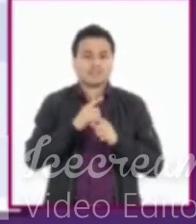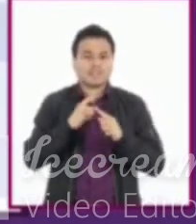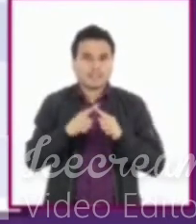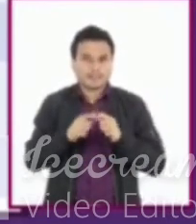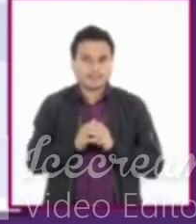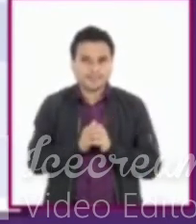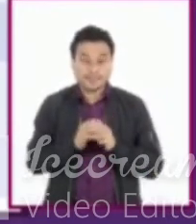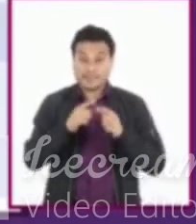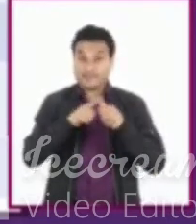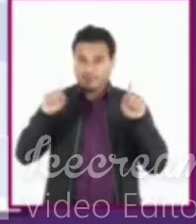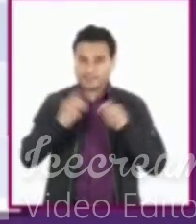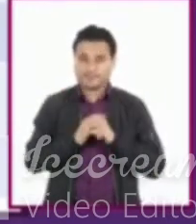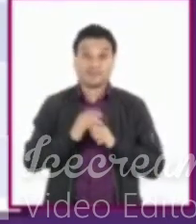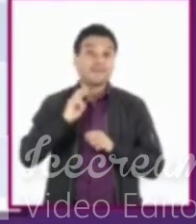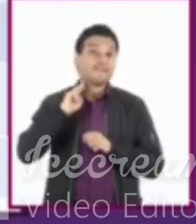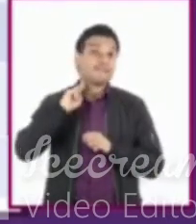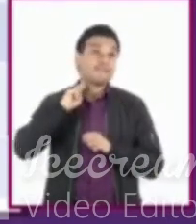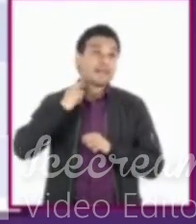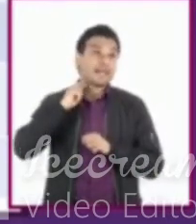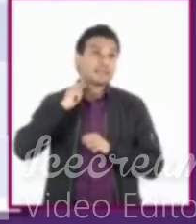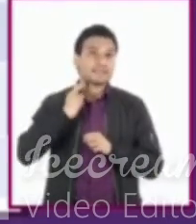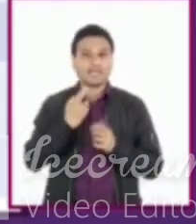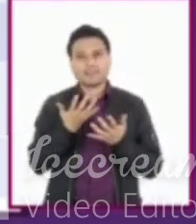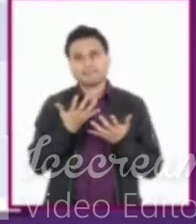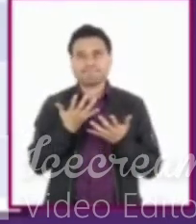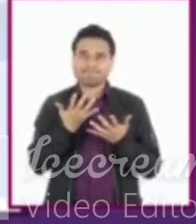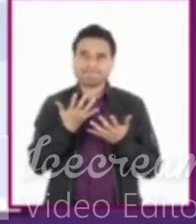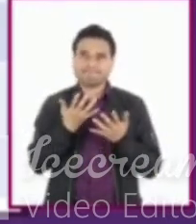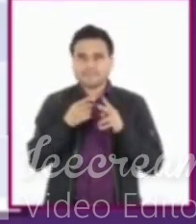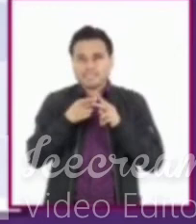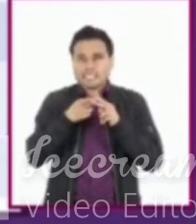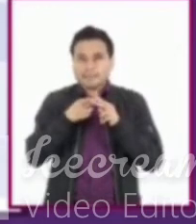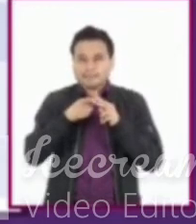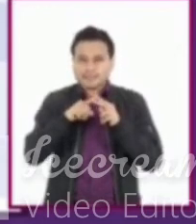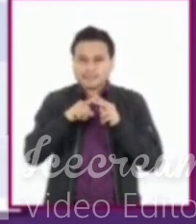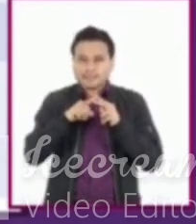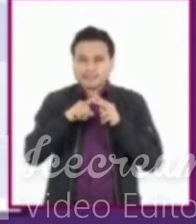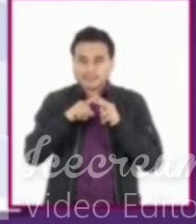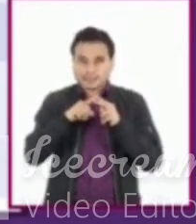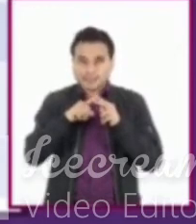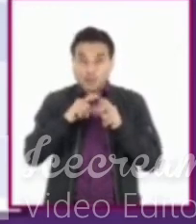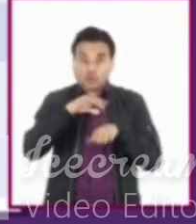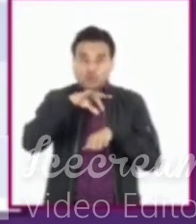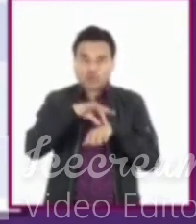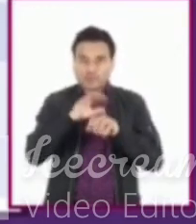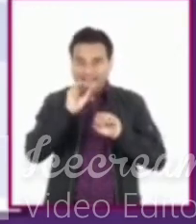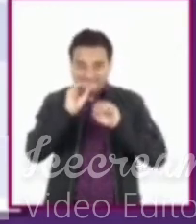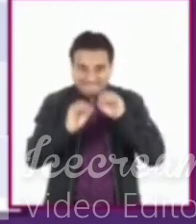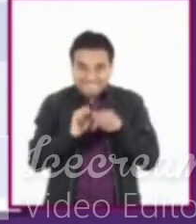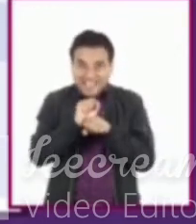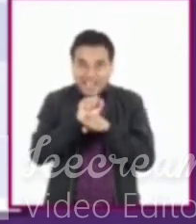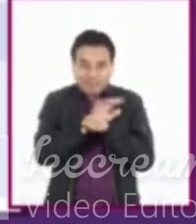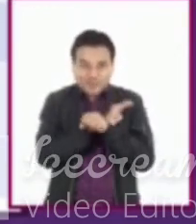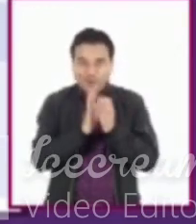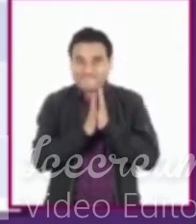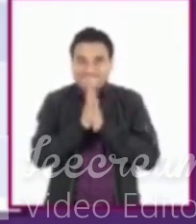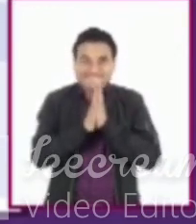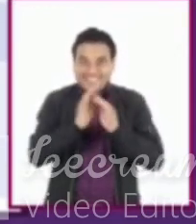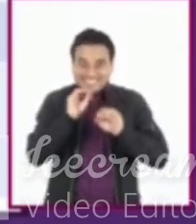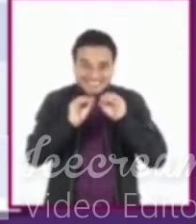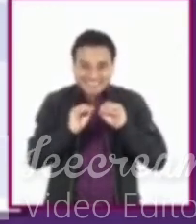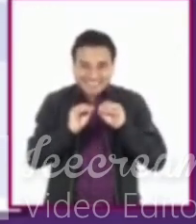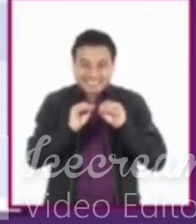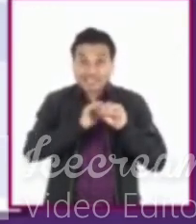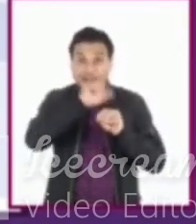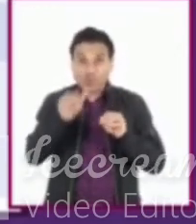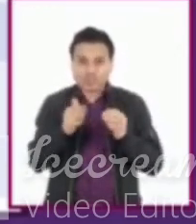en Frankenstein, pues en un inicio hay esa emoción por crear a este ser vivo a partir de la muerte,